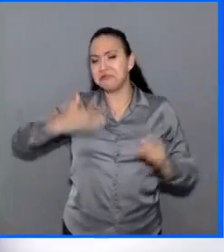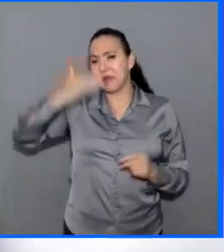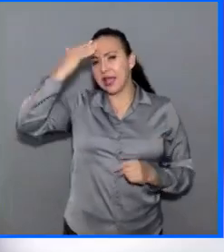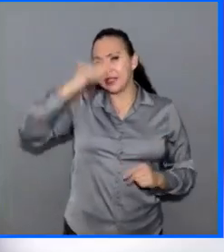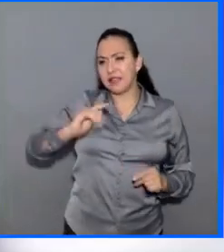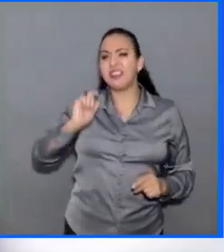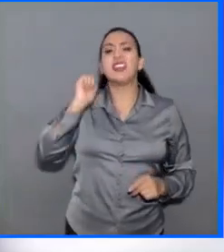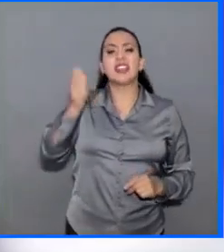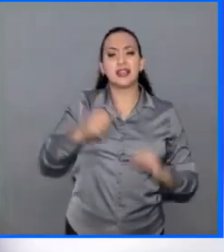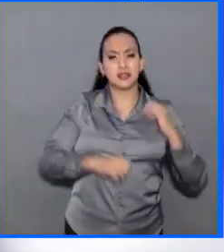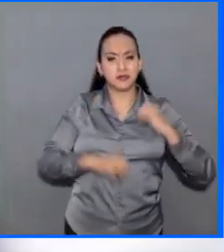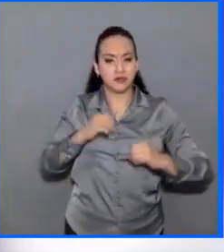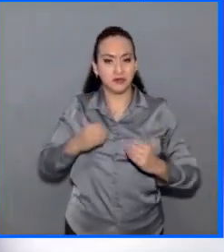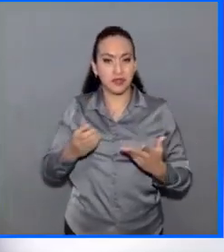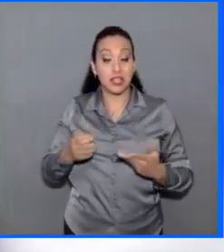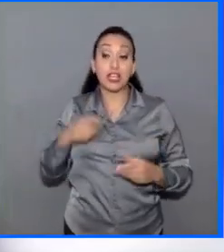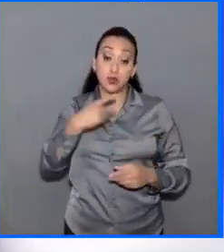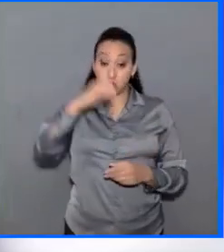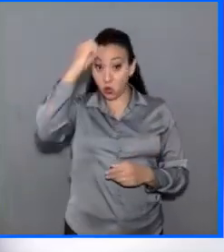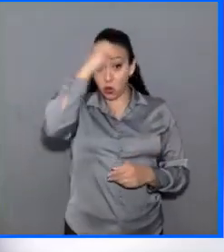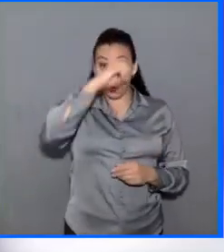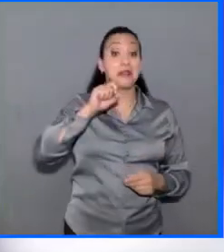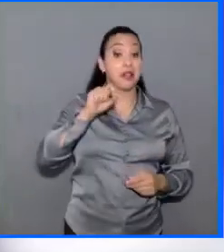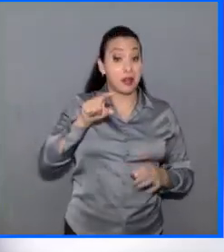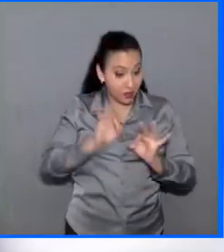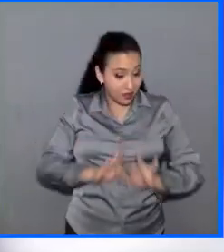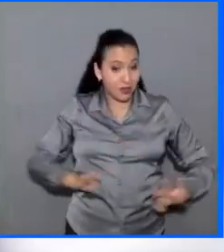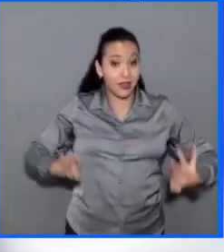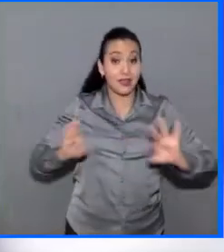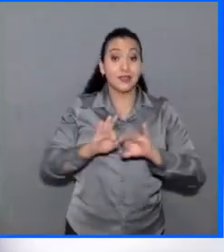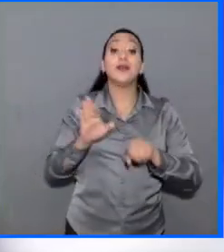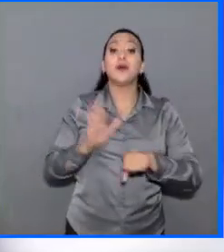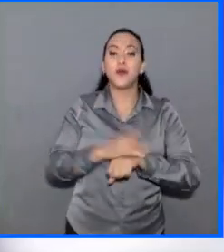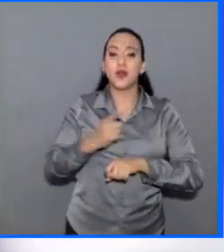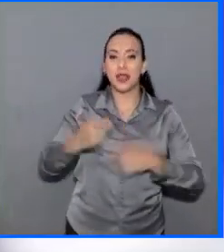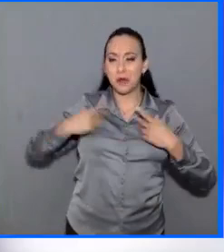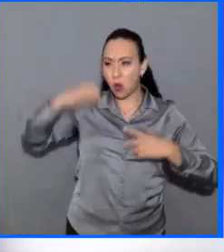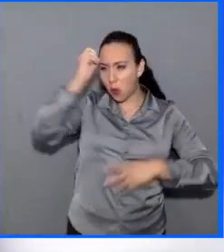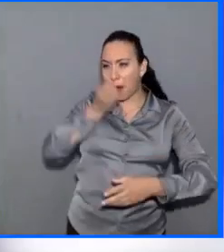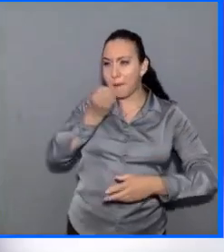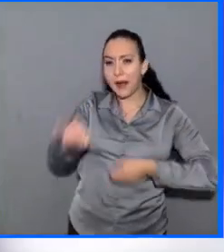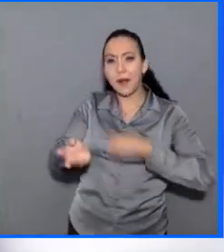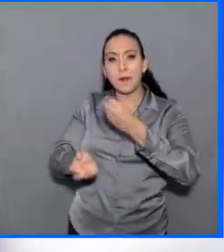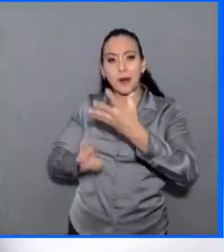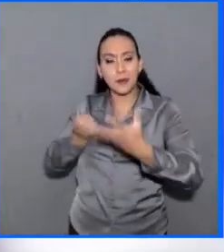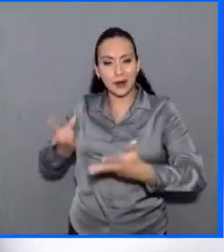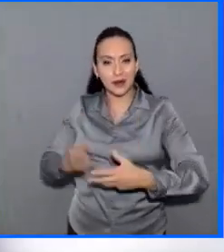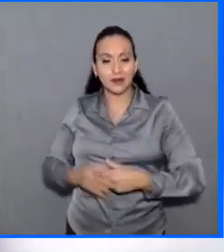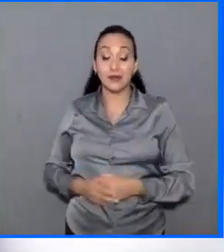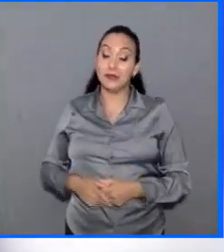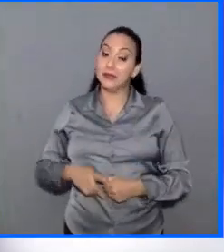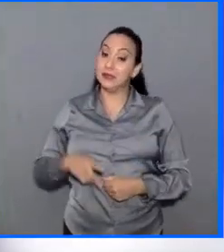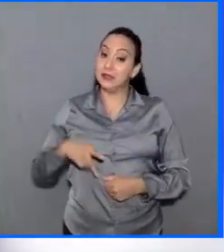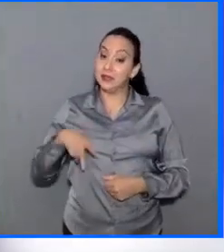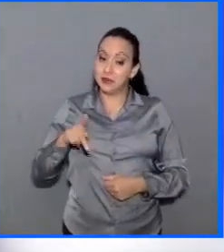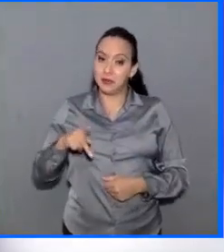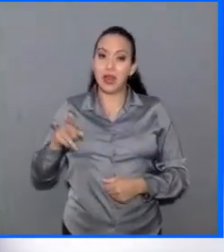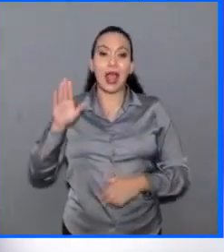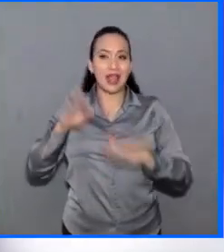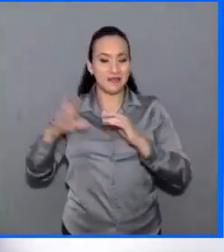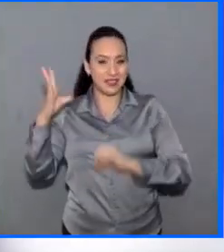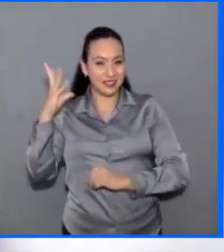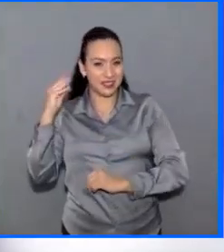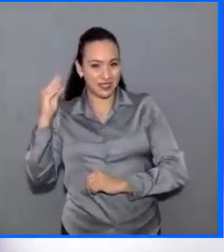y generan opiniones sobre las Cortes a partir de los medios de comunicación, pero la cobertura en los medios no siempre es